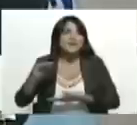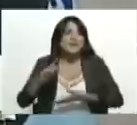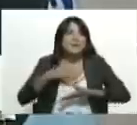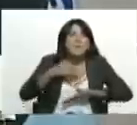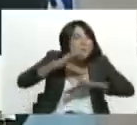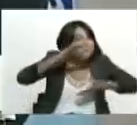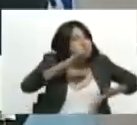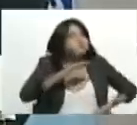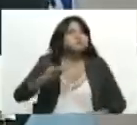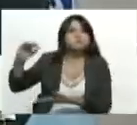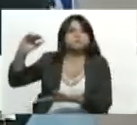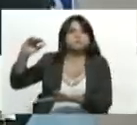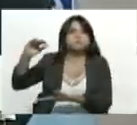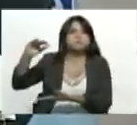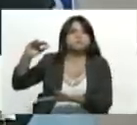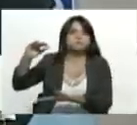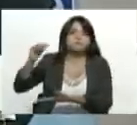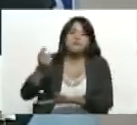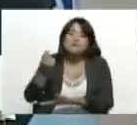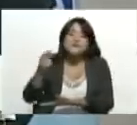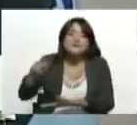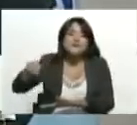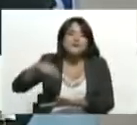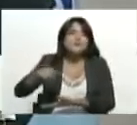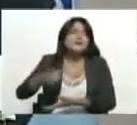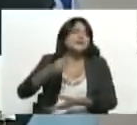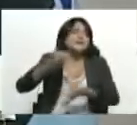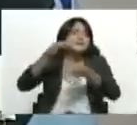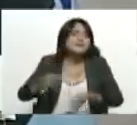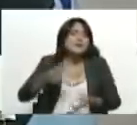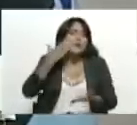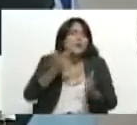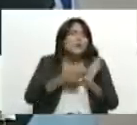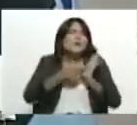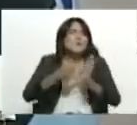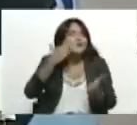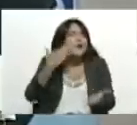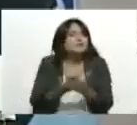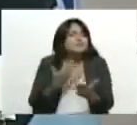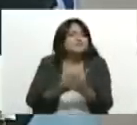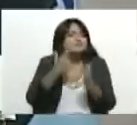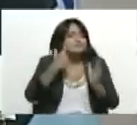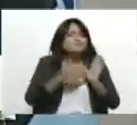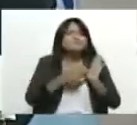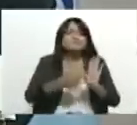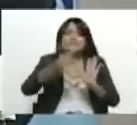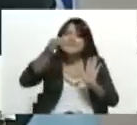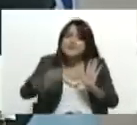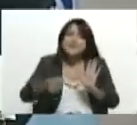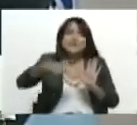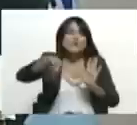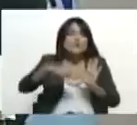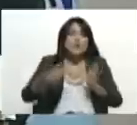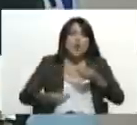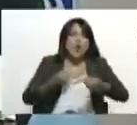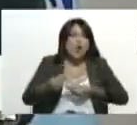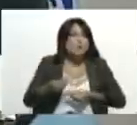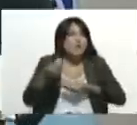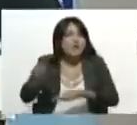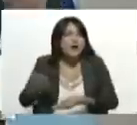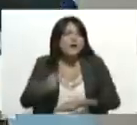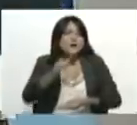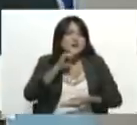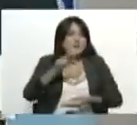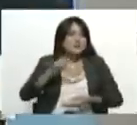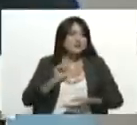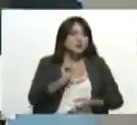eso se va a desclasificar esos documentos salen a la luz pública van a salir Cómo fue la entrega quién lo recibió